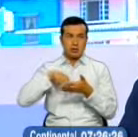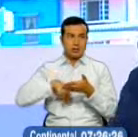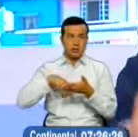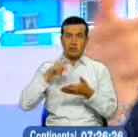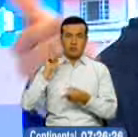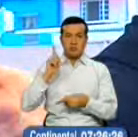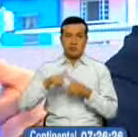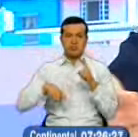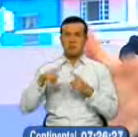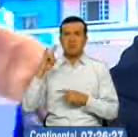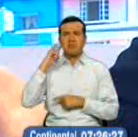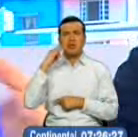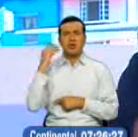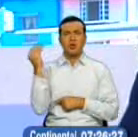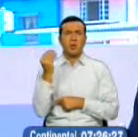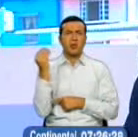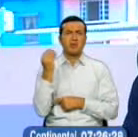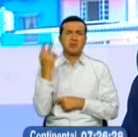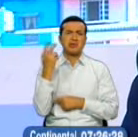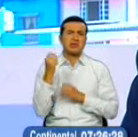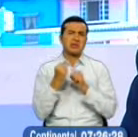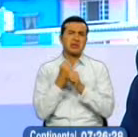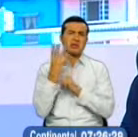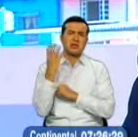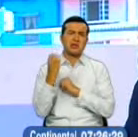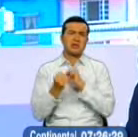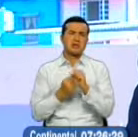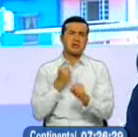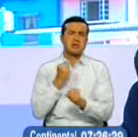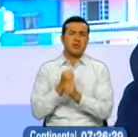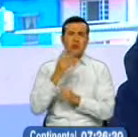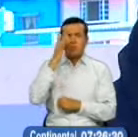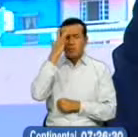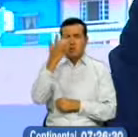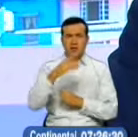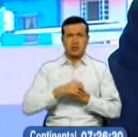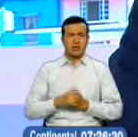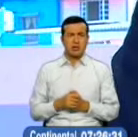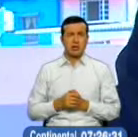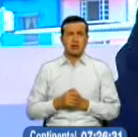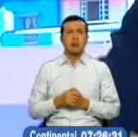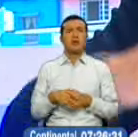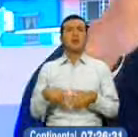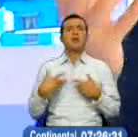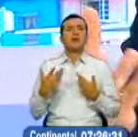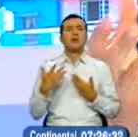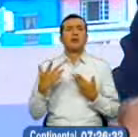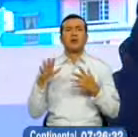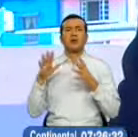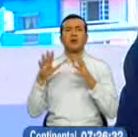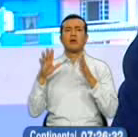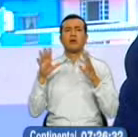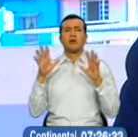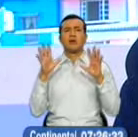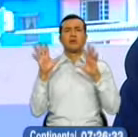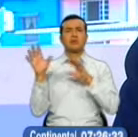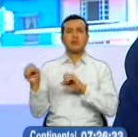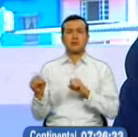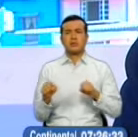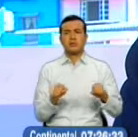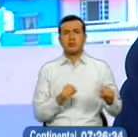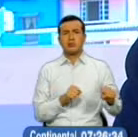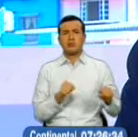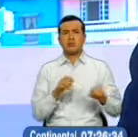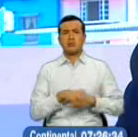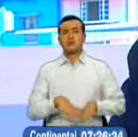lectura, una niña de adolescente de 13, 14 años, porque había sido raptada en el lenguaje de